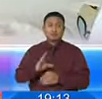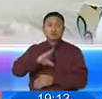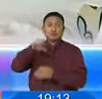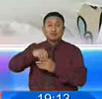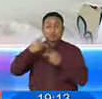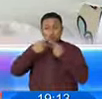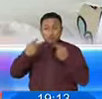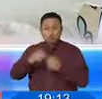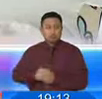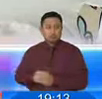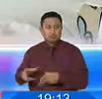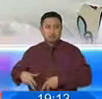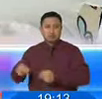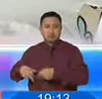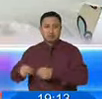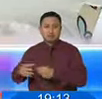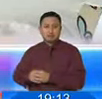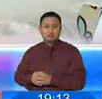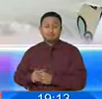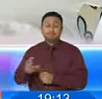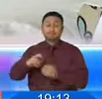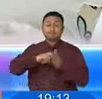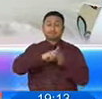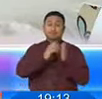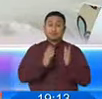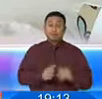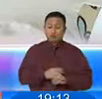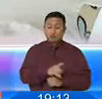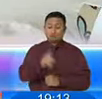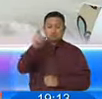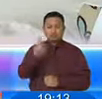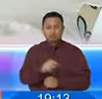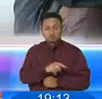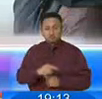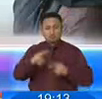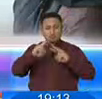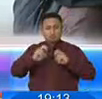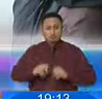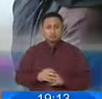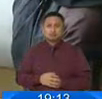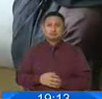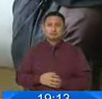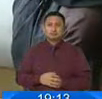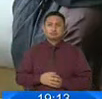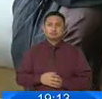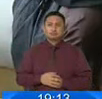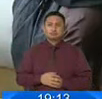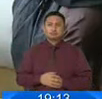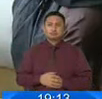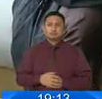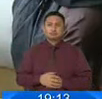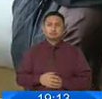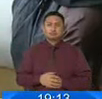lo que la Contraloría General del Estado tiene que hacer un examen más amplio. Informó Héctor Romero.